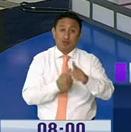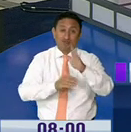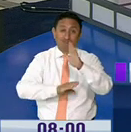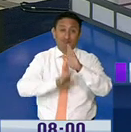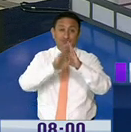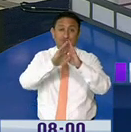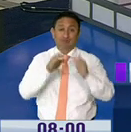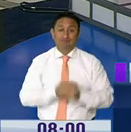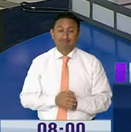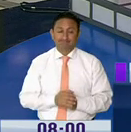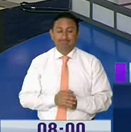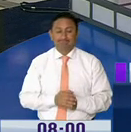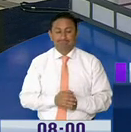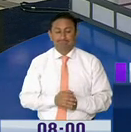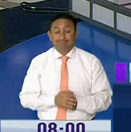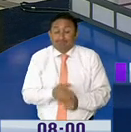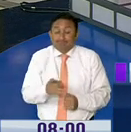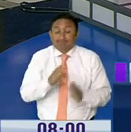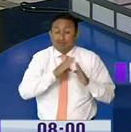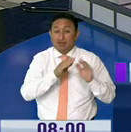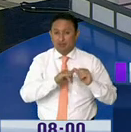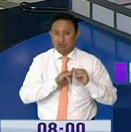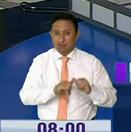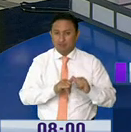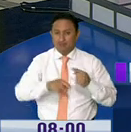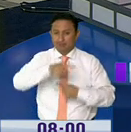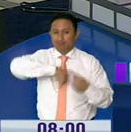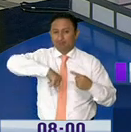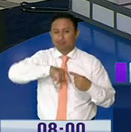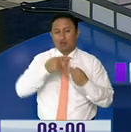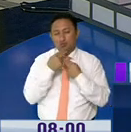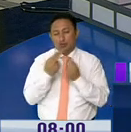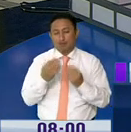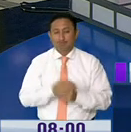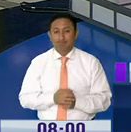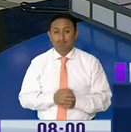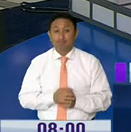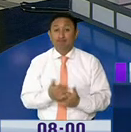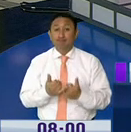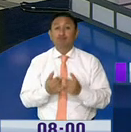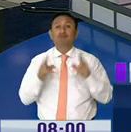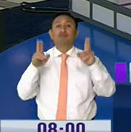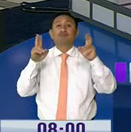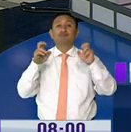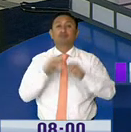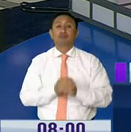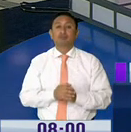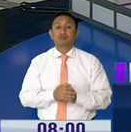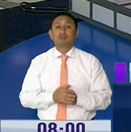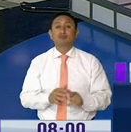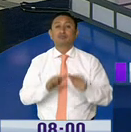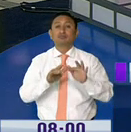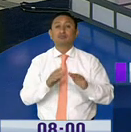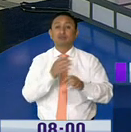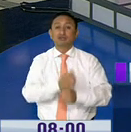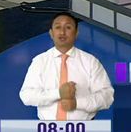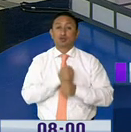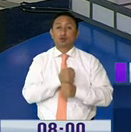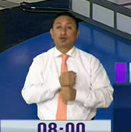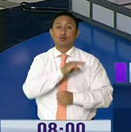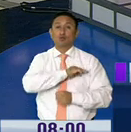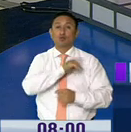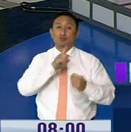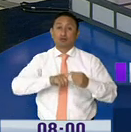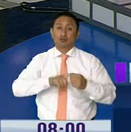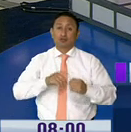que están dentro de casa. Ya les vamos a contar algunas novedades más. Hoy día estaremos hablando con el secretario de Seguridad del municipio de